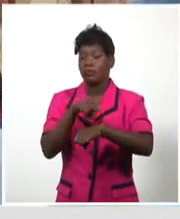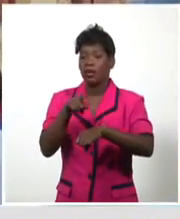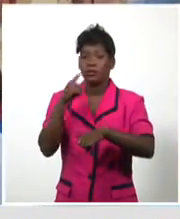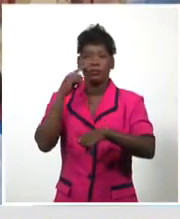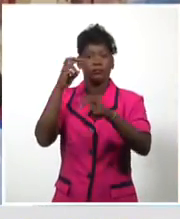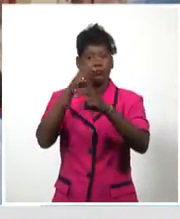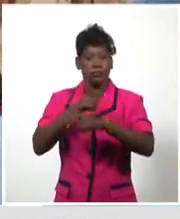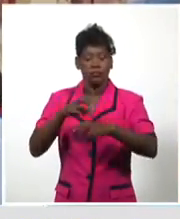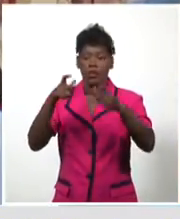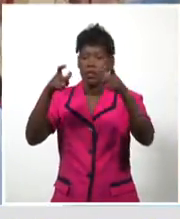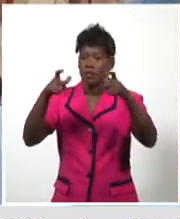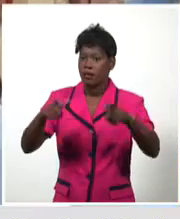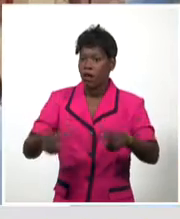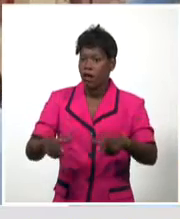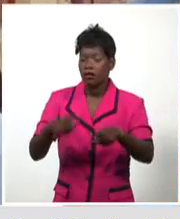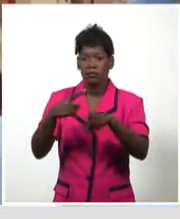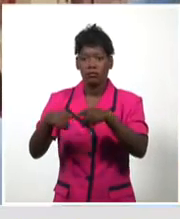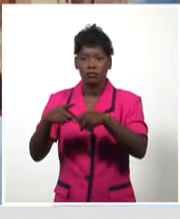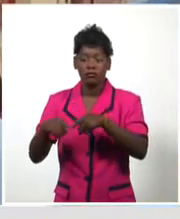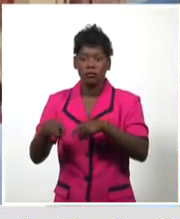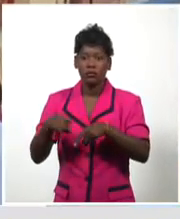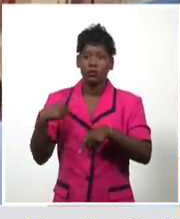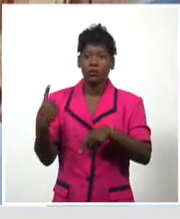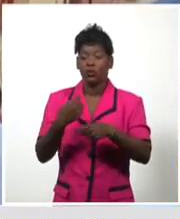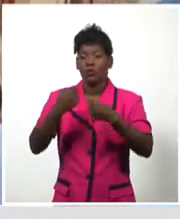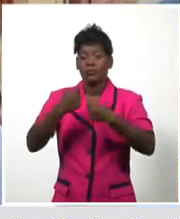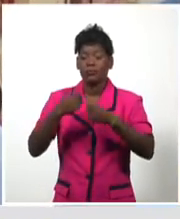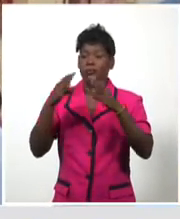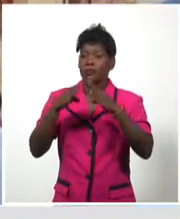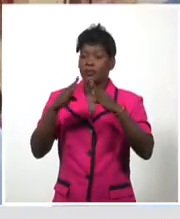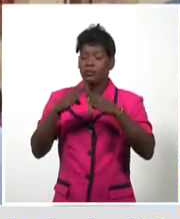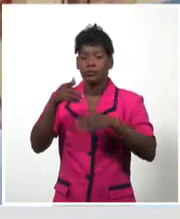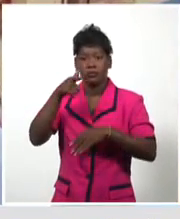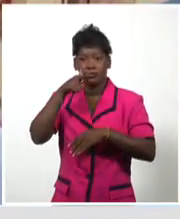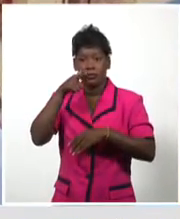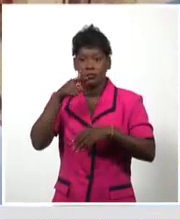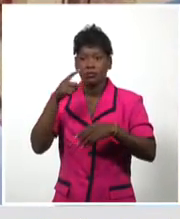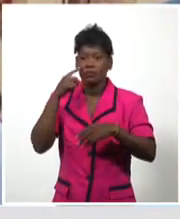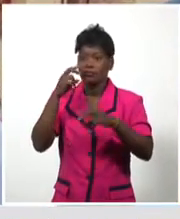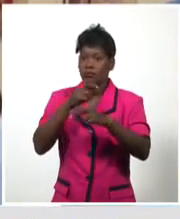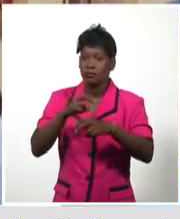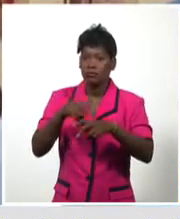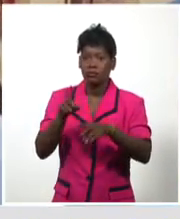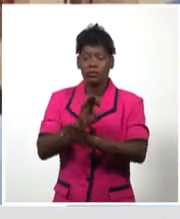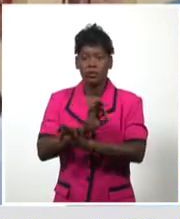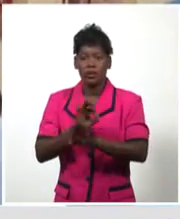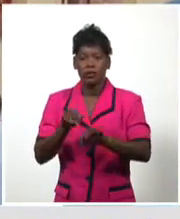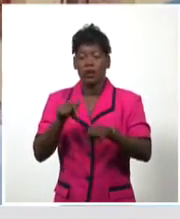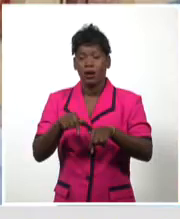encontramos en nuestra vivienda, no estamos en condiciones, hoy estamos enfrentando una pandemia de que es el COVID-19, pero tenemos que